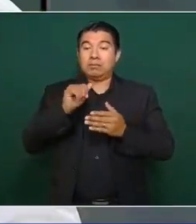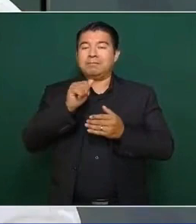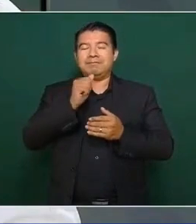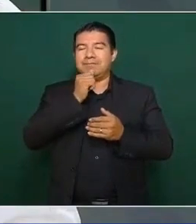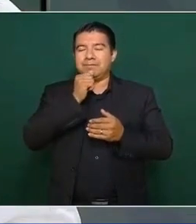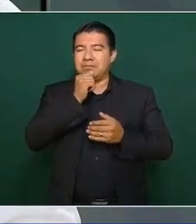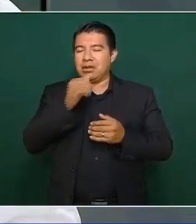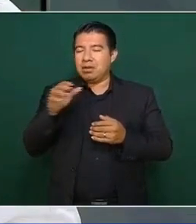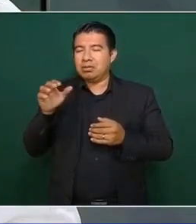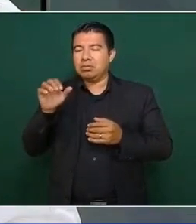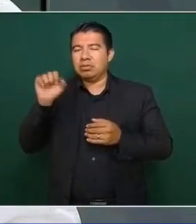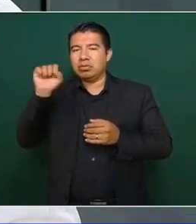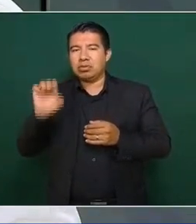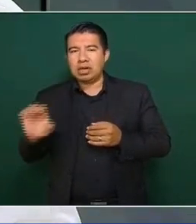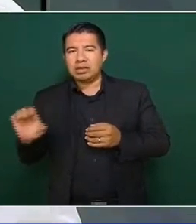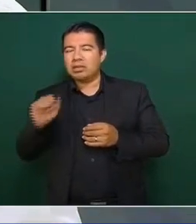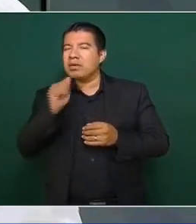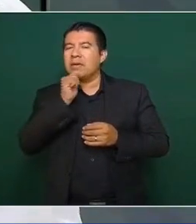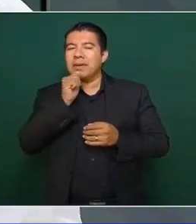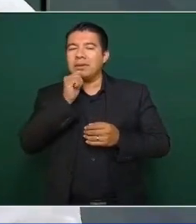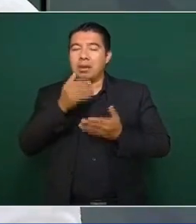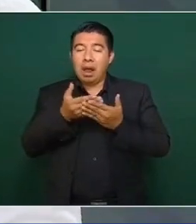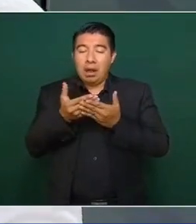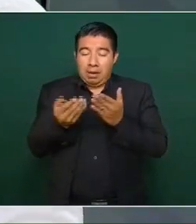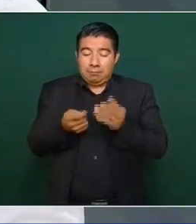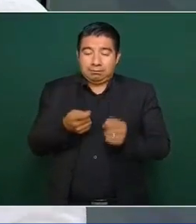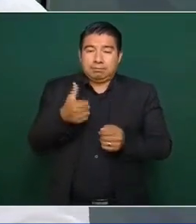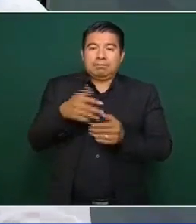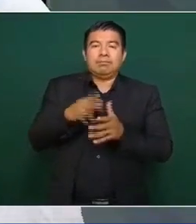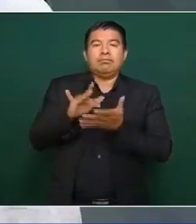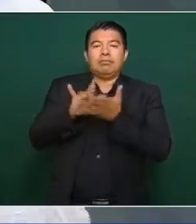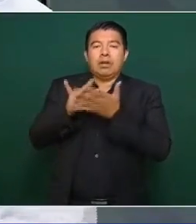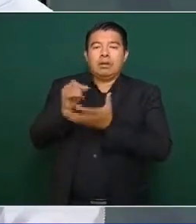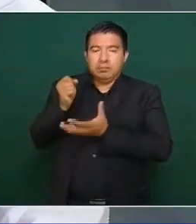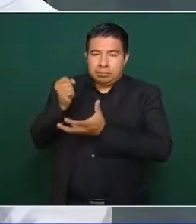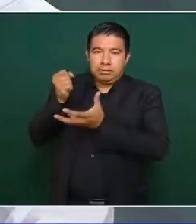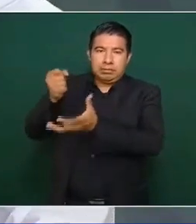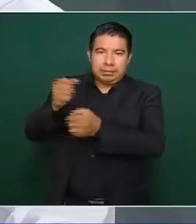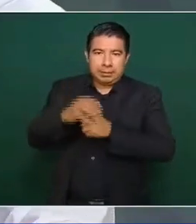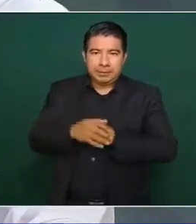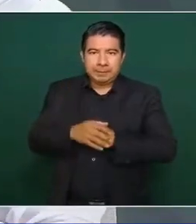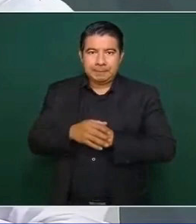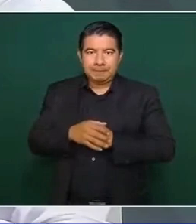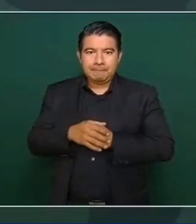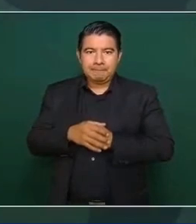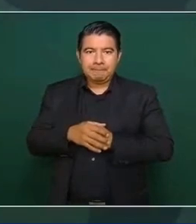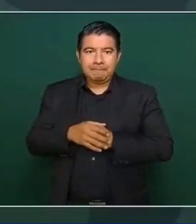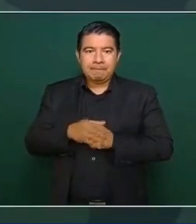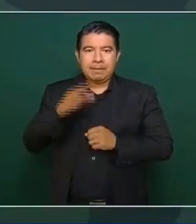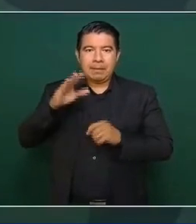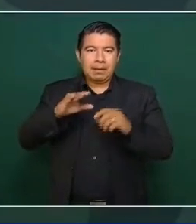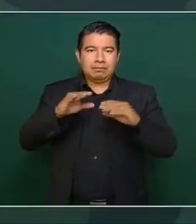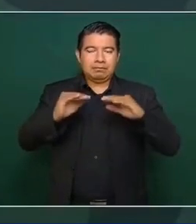sureste como ahora, porque estaba muy